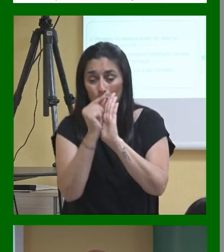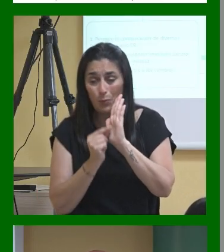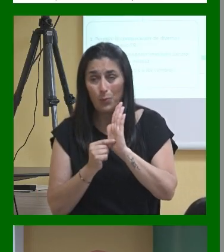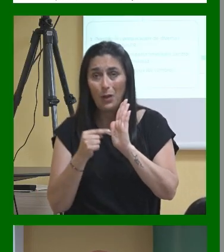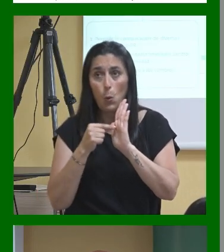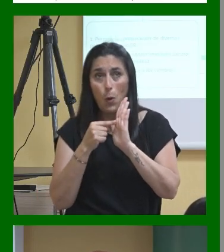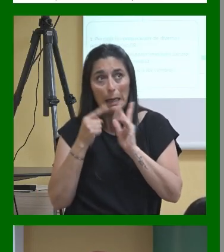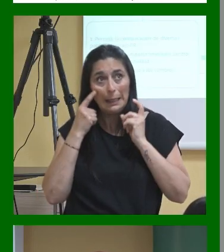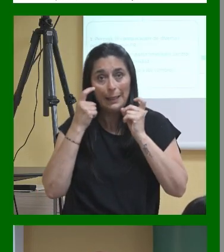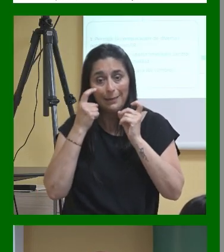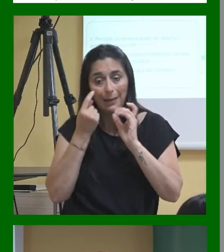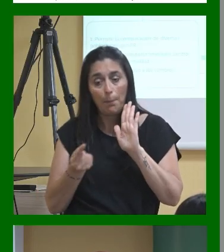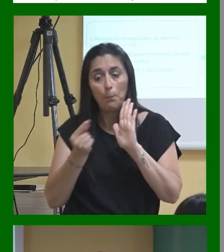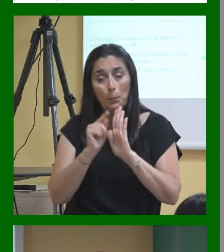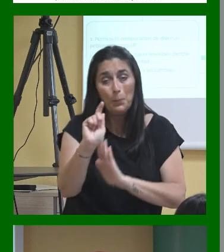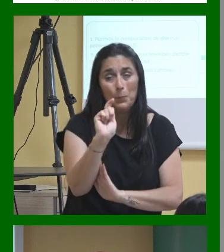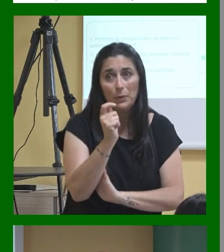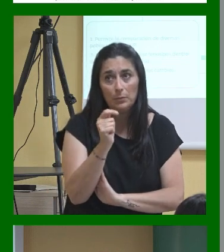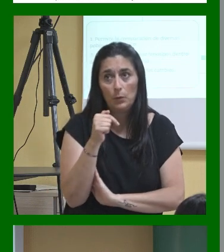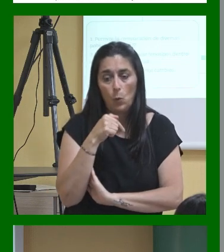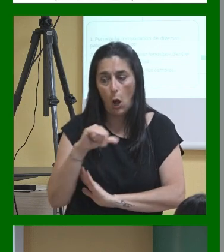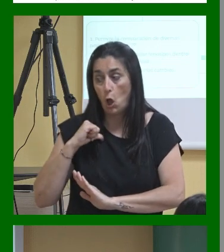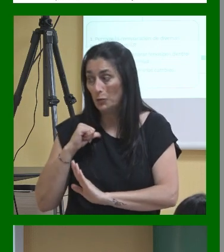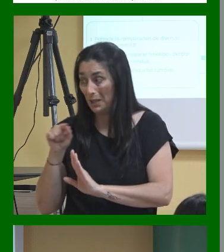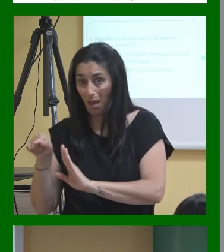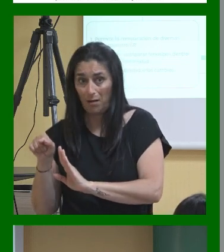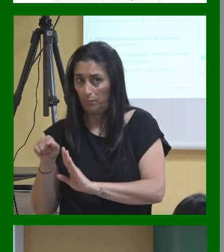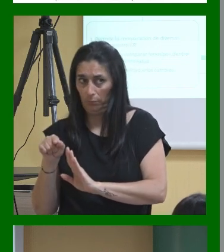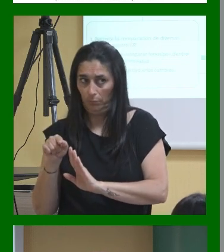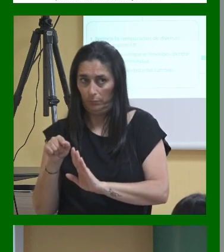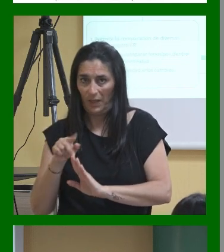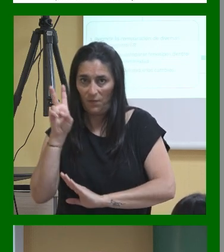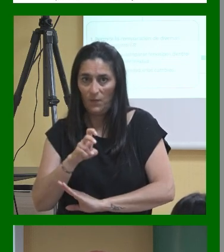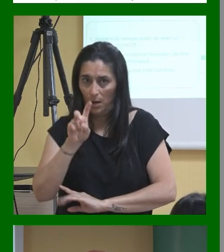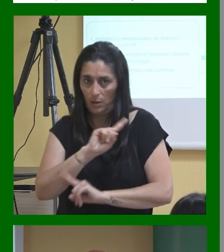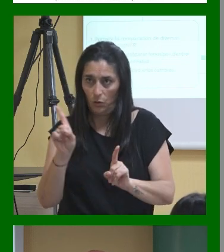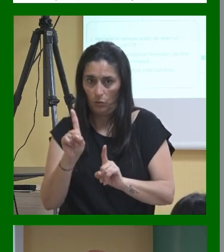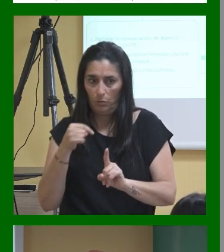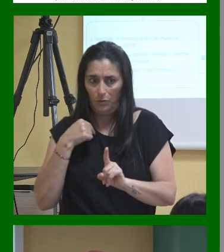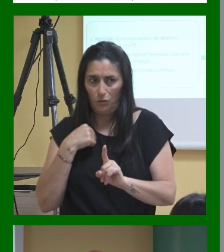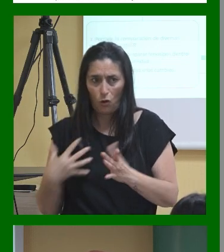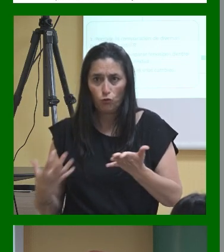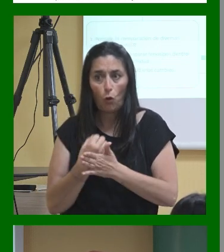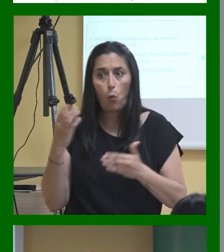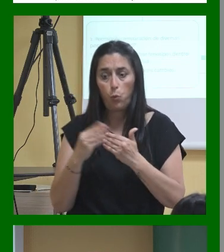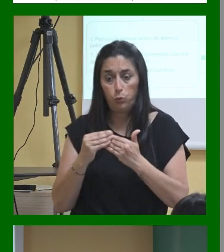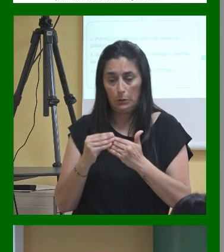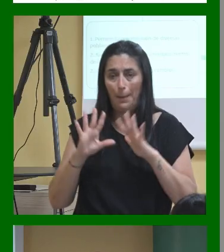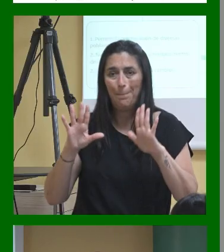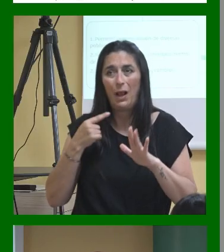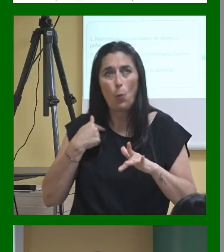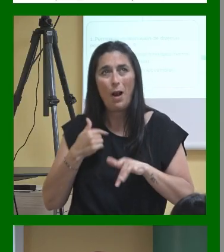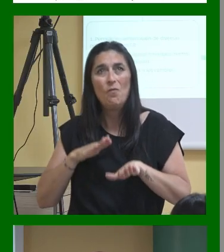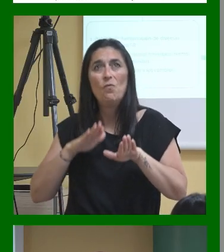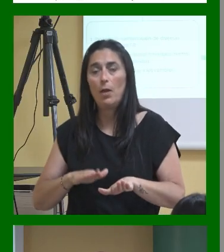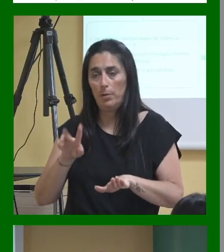no son válidos ni fiables. Y los estamos empleando todos. Repito, todos. ¿Por qué? Porque te da una imagen